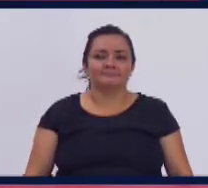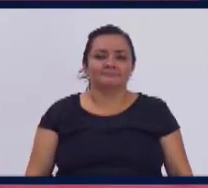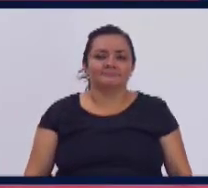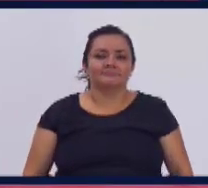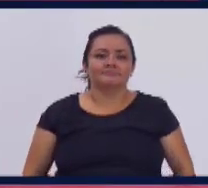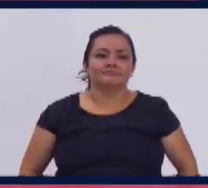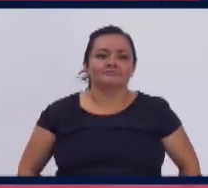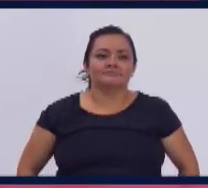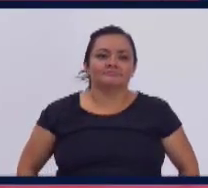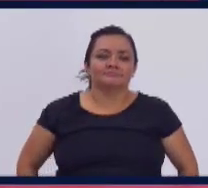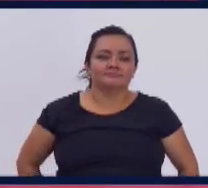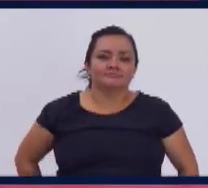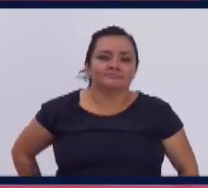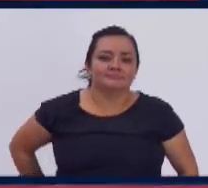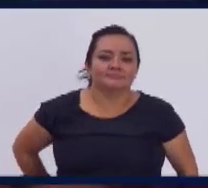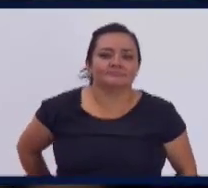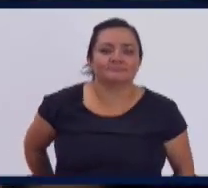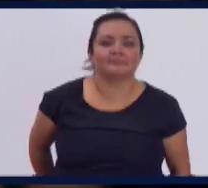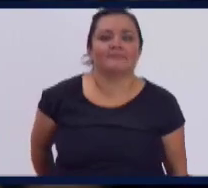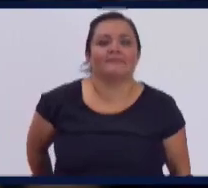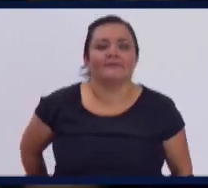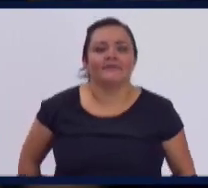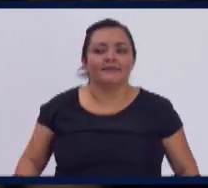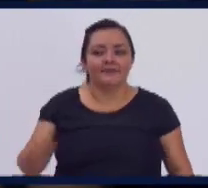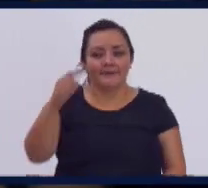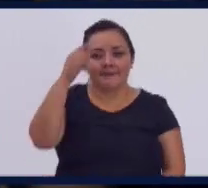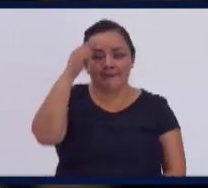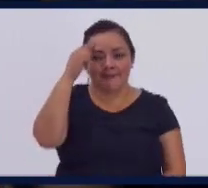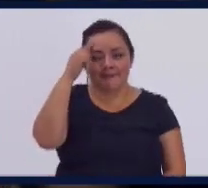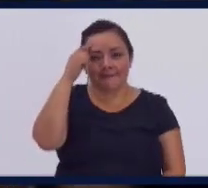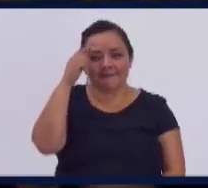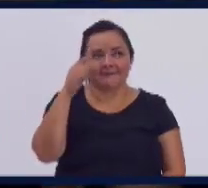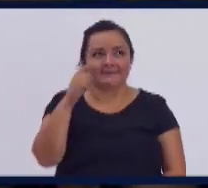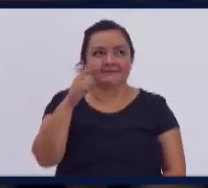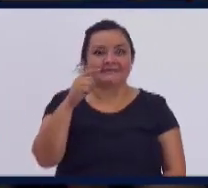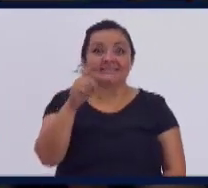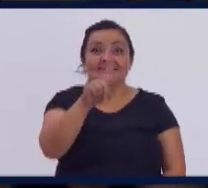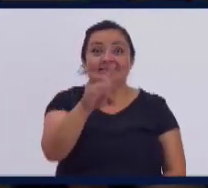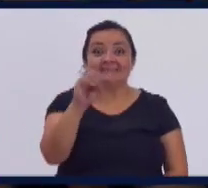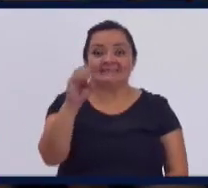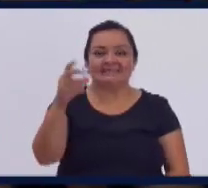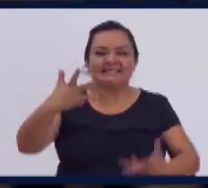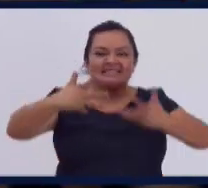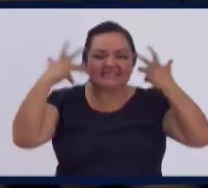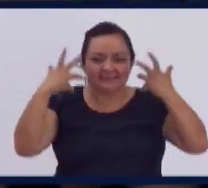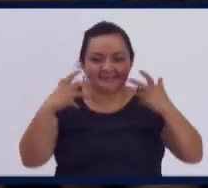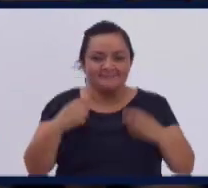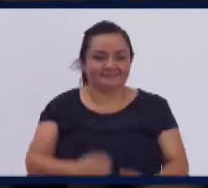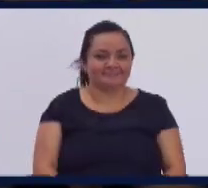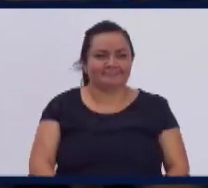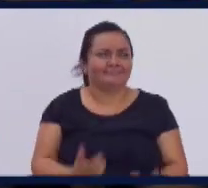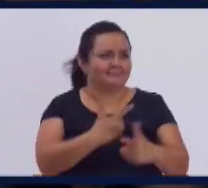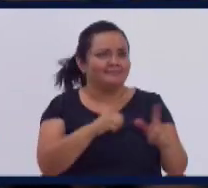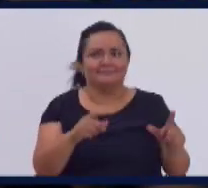Yo le pregunto a usted, ¿cómo reaccionaría con 100 tigres sueltos enfrente? Ahora le digo, ¿cómo haría con